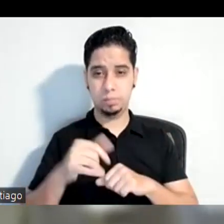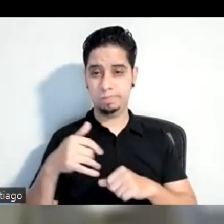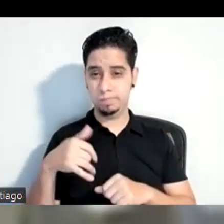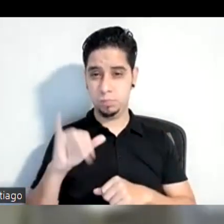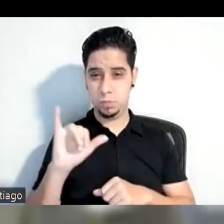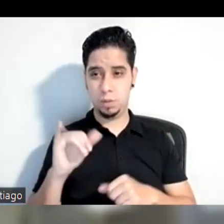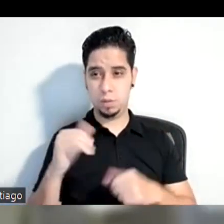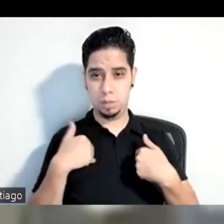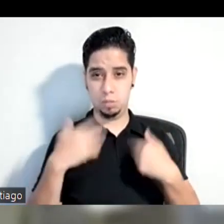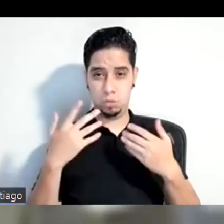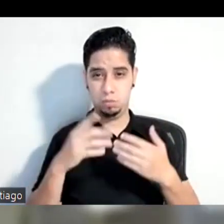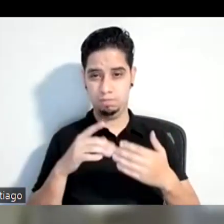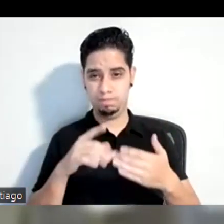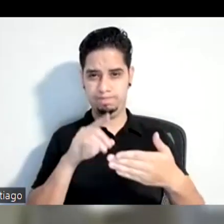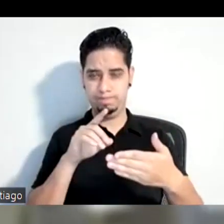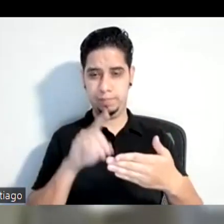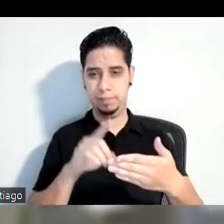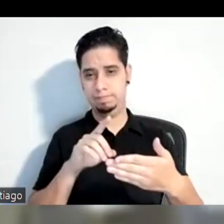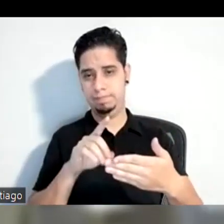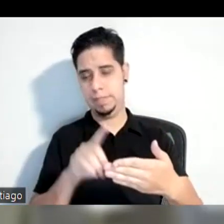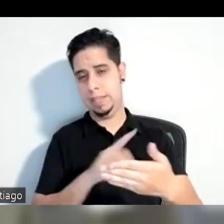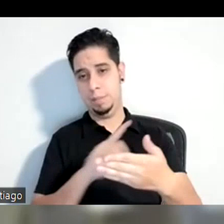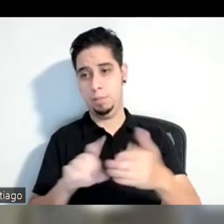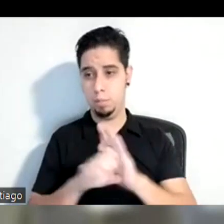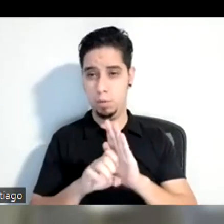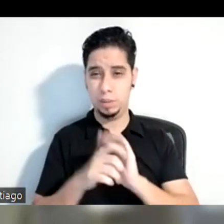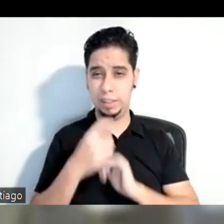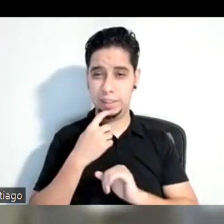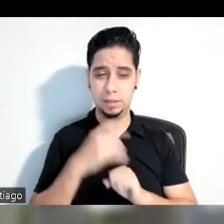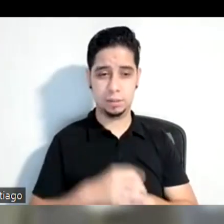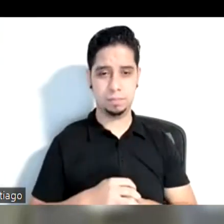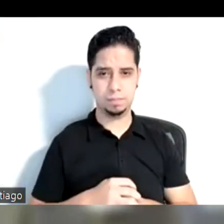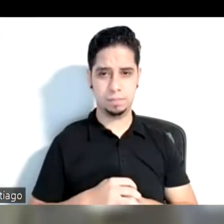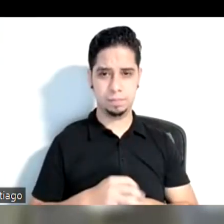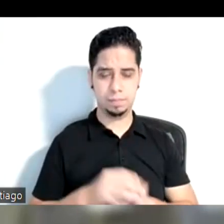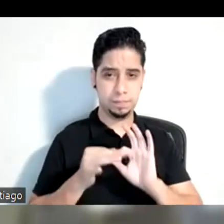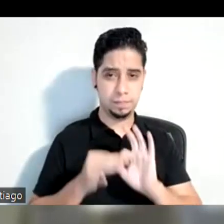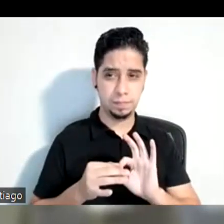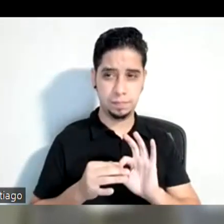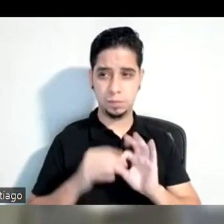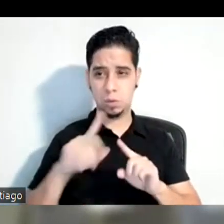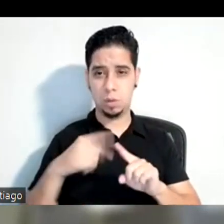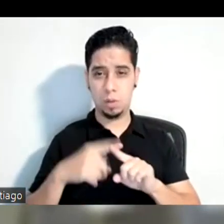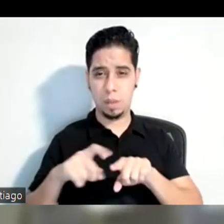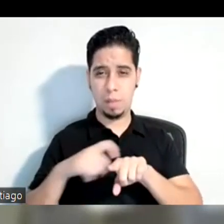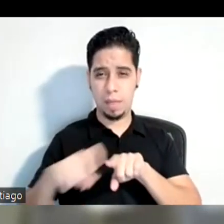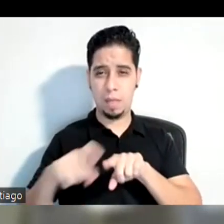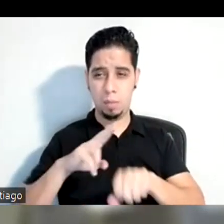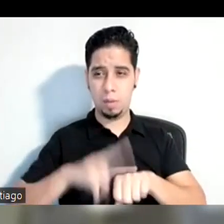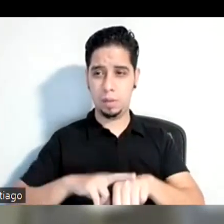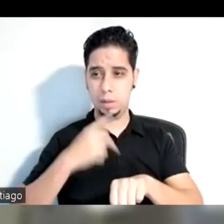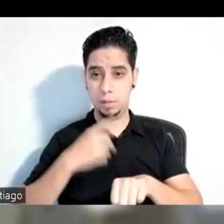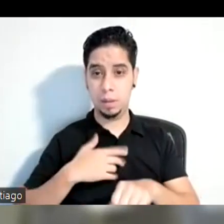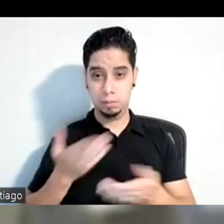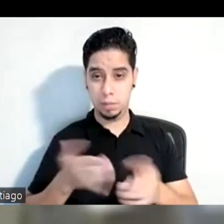mucho prejuicio. Y hay personas que dicen, el intérprete, por ejemplo, cuando es una llamada regular, dice, este es el